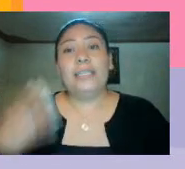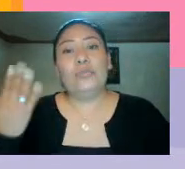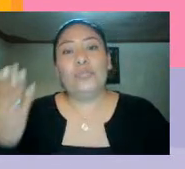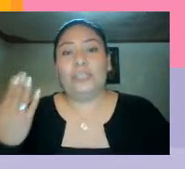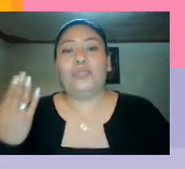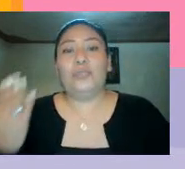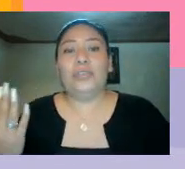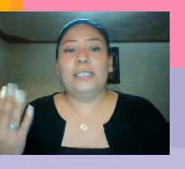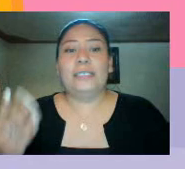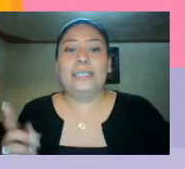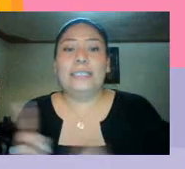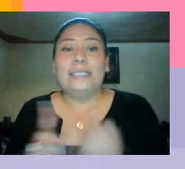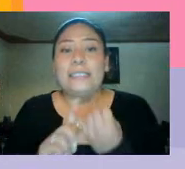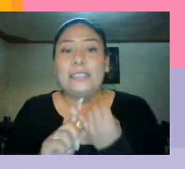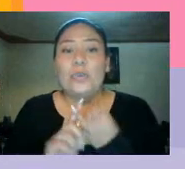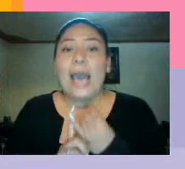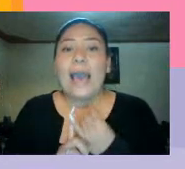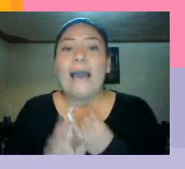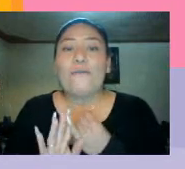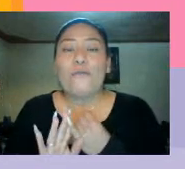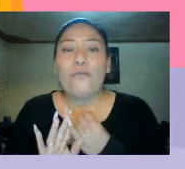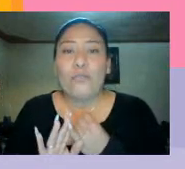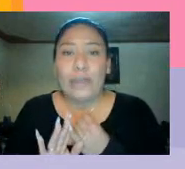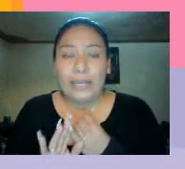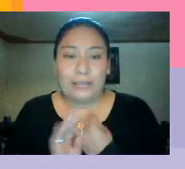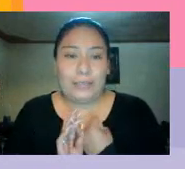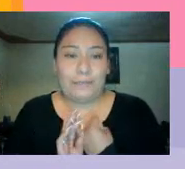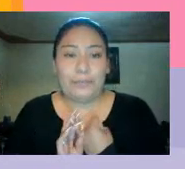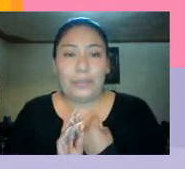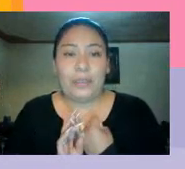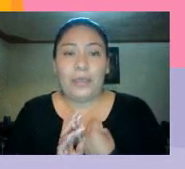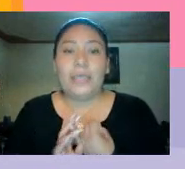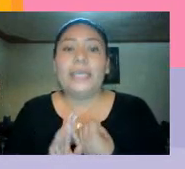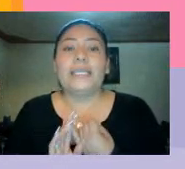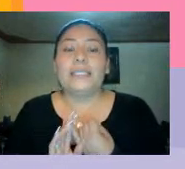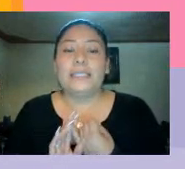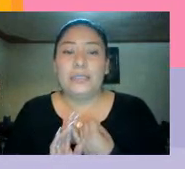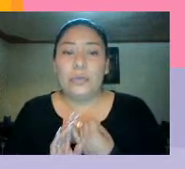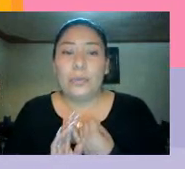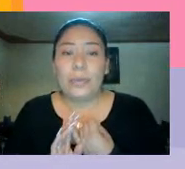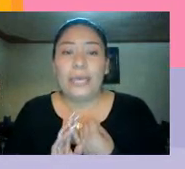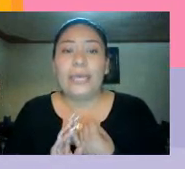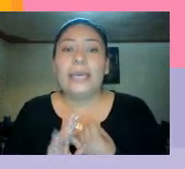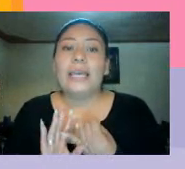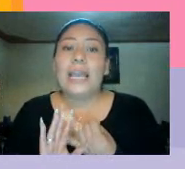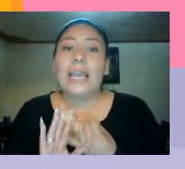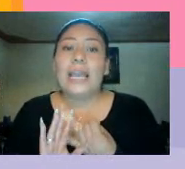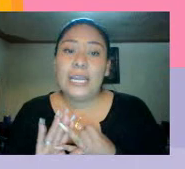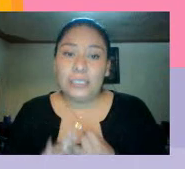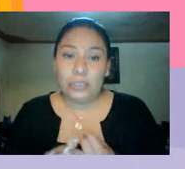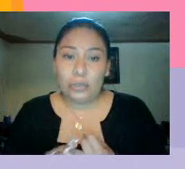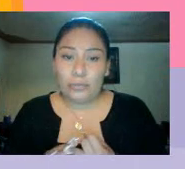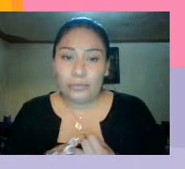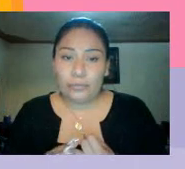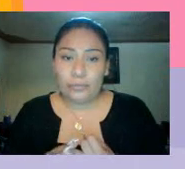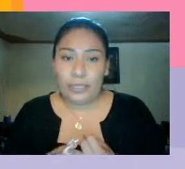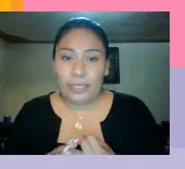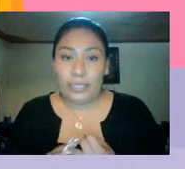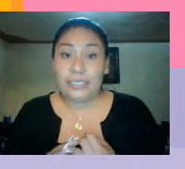Y tenemos tres opciones. Inciso A, fuerte. Inciso B,